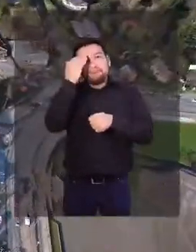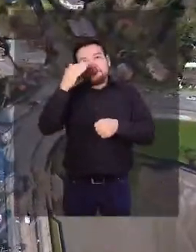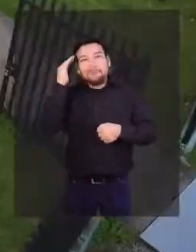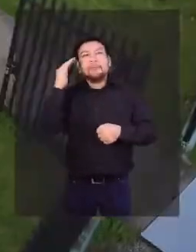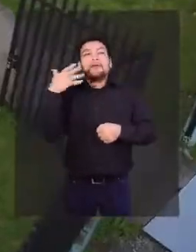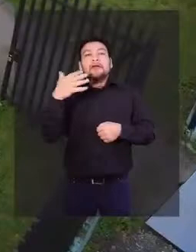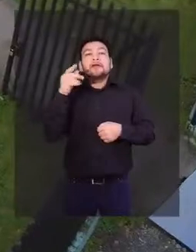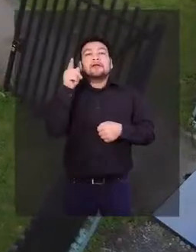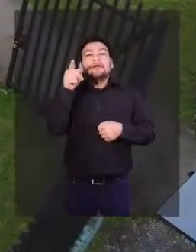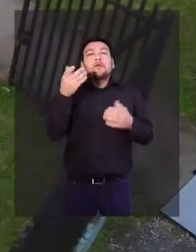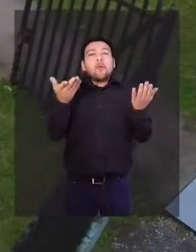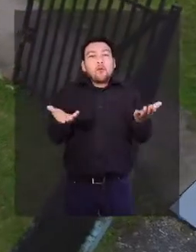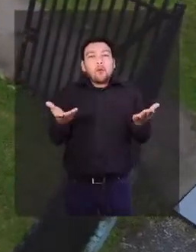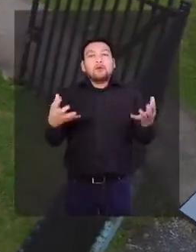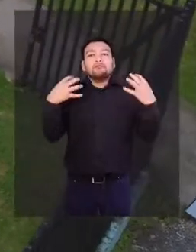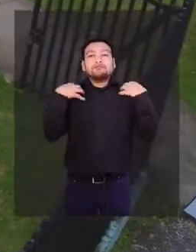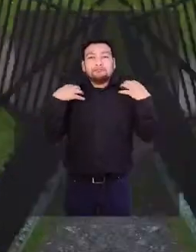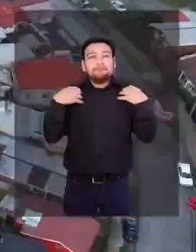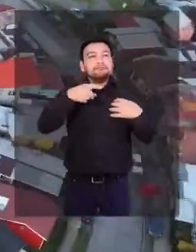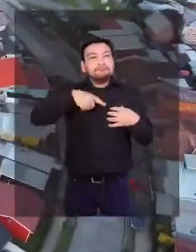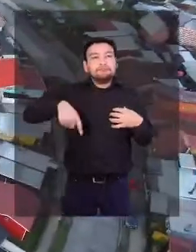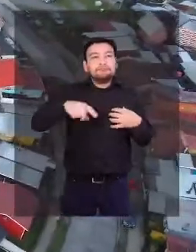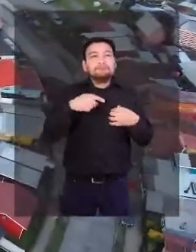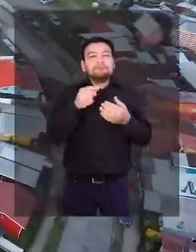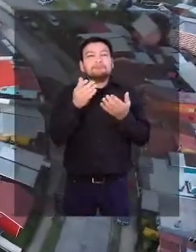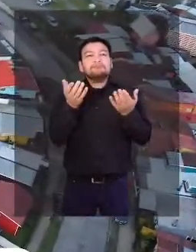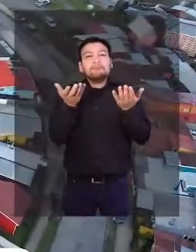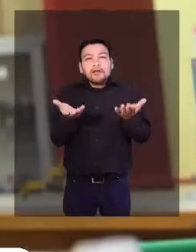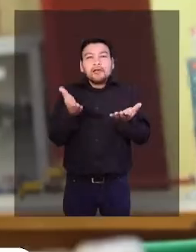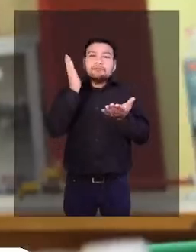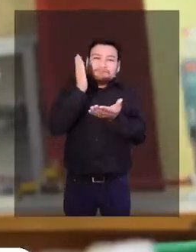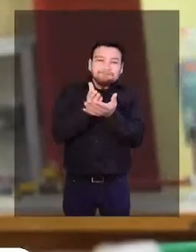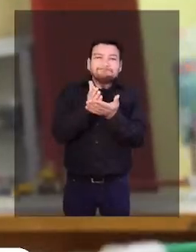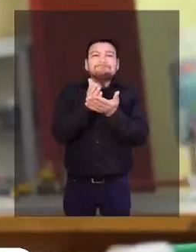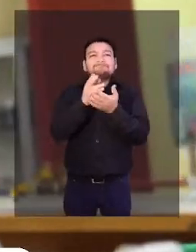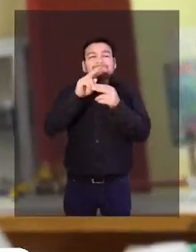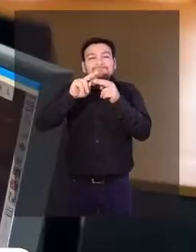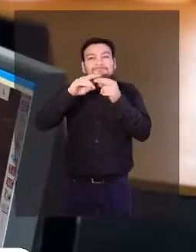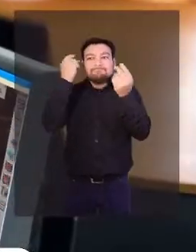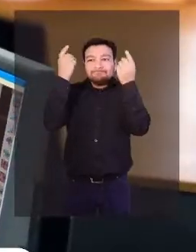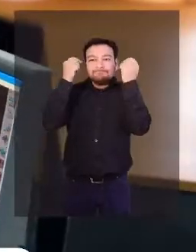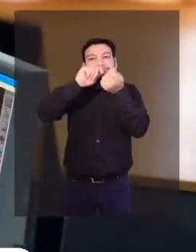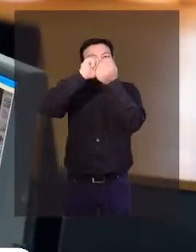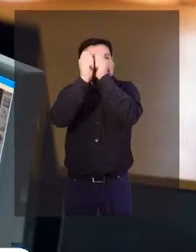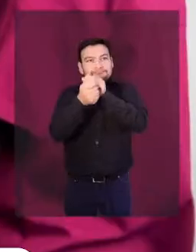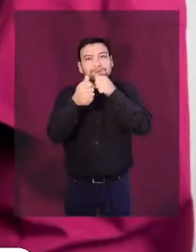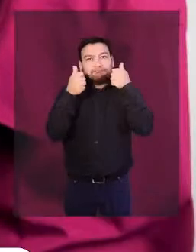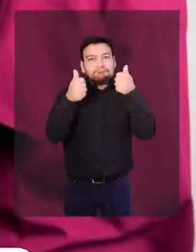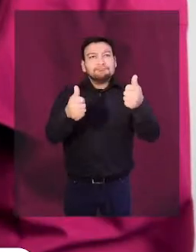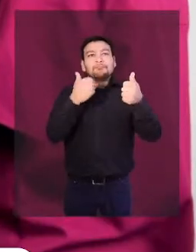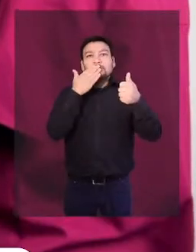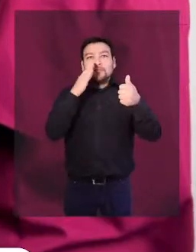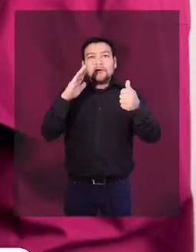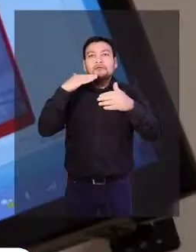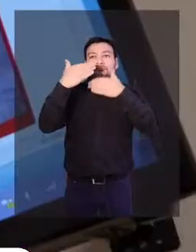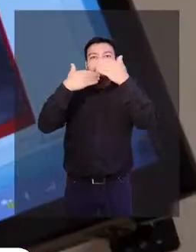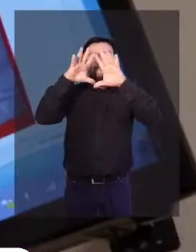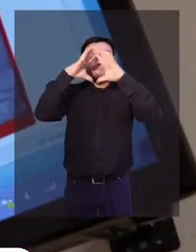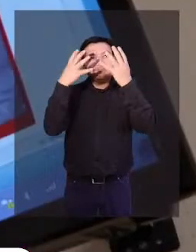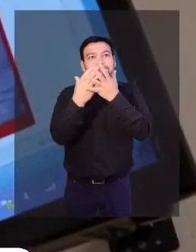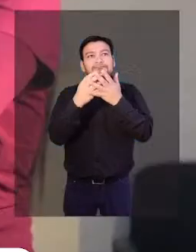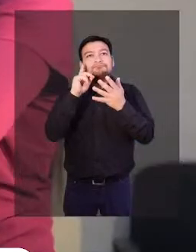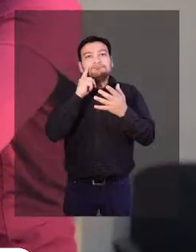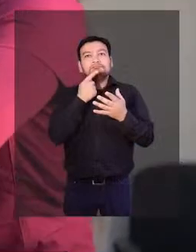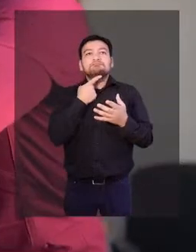centro académico de relevancia en la capital regional, abarcando áreas fundamentales del conocimiento como las